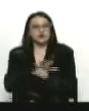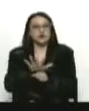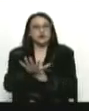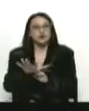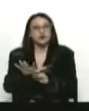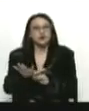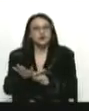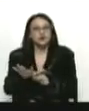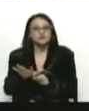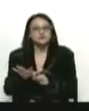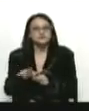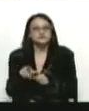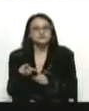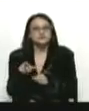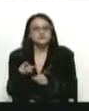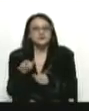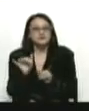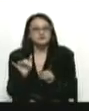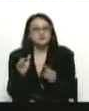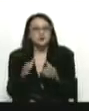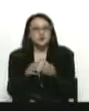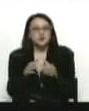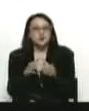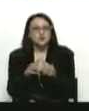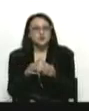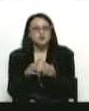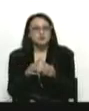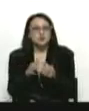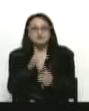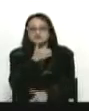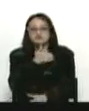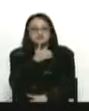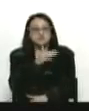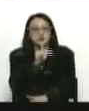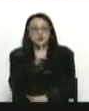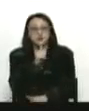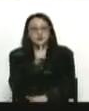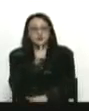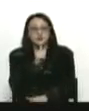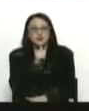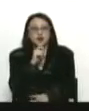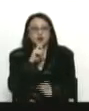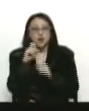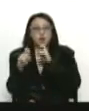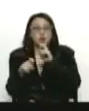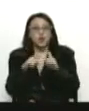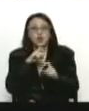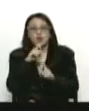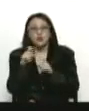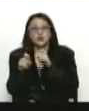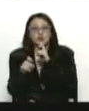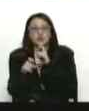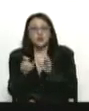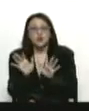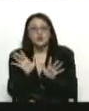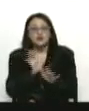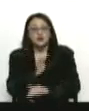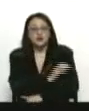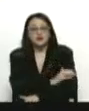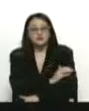los factores de intolerancia, de odio y de neofascismo de la